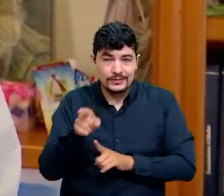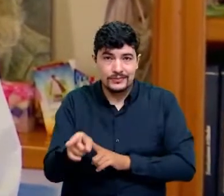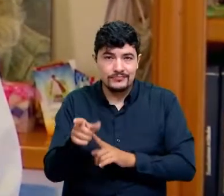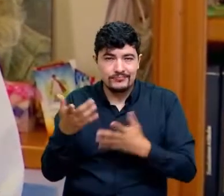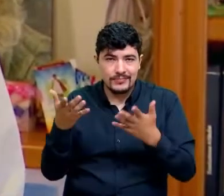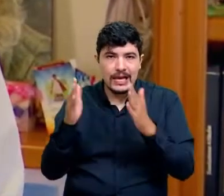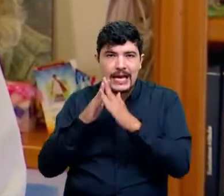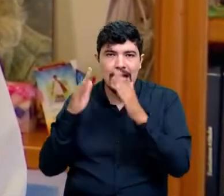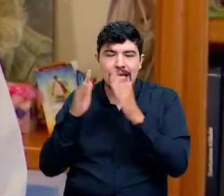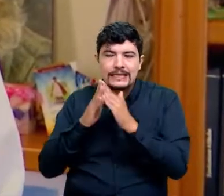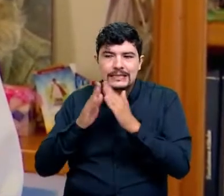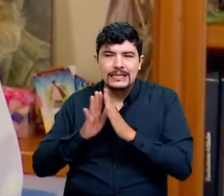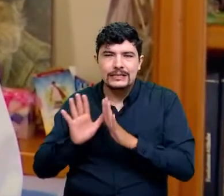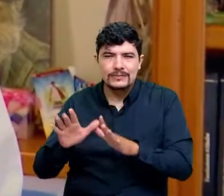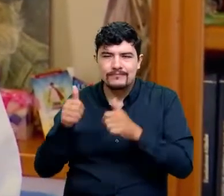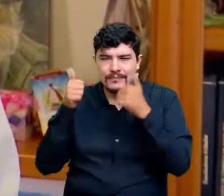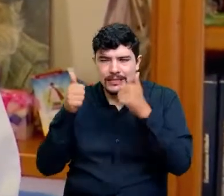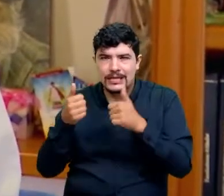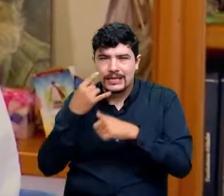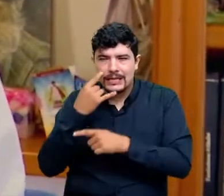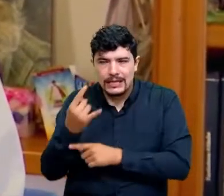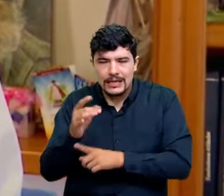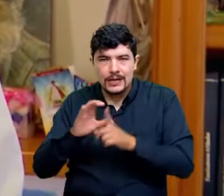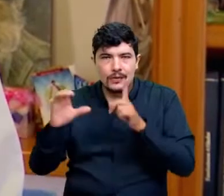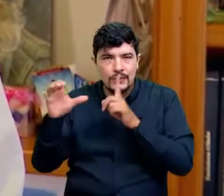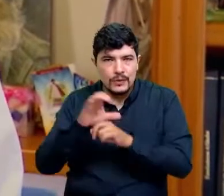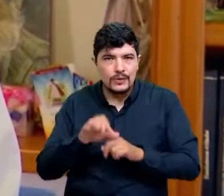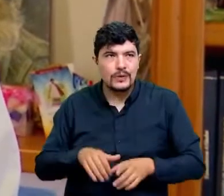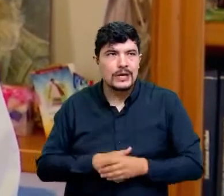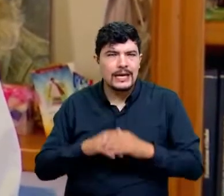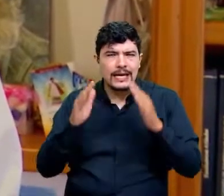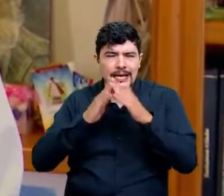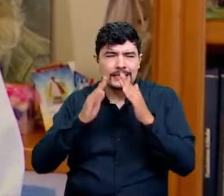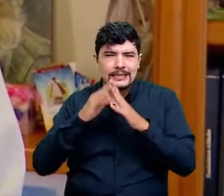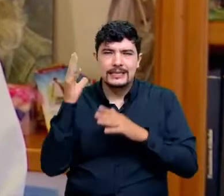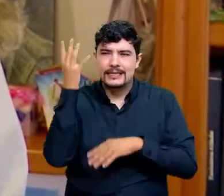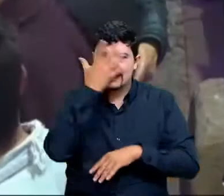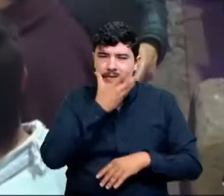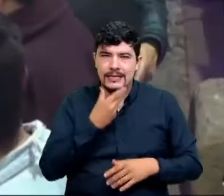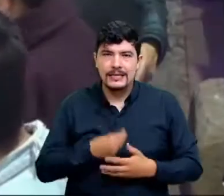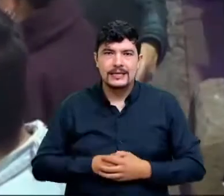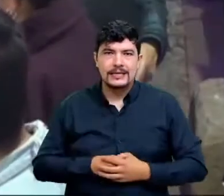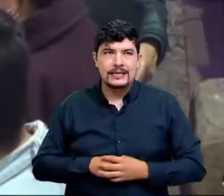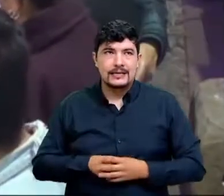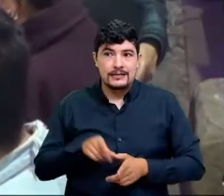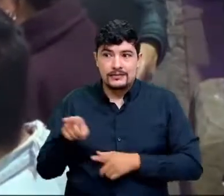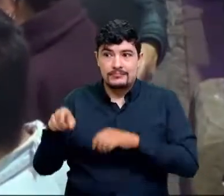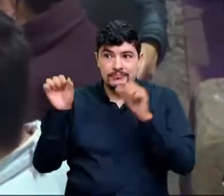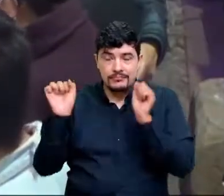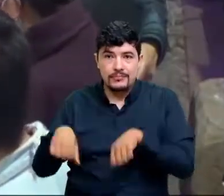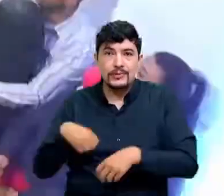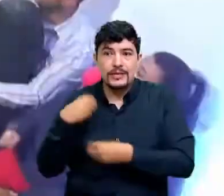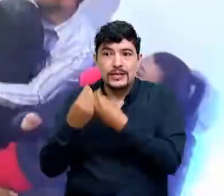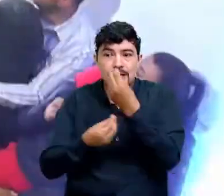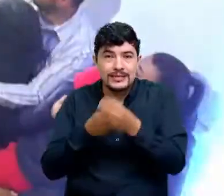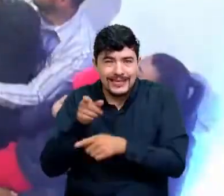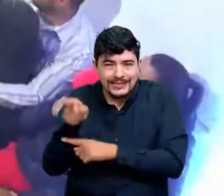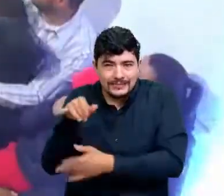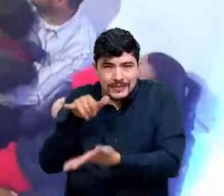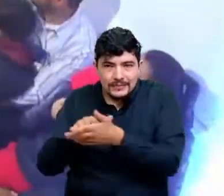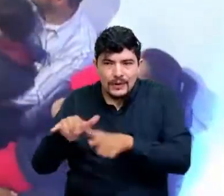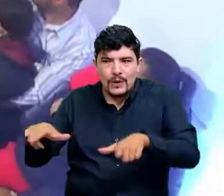casa bien de interés cultural de una casa hermosa que pudo realizarse desde allí